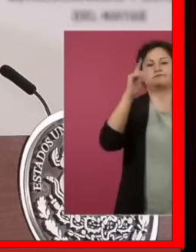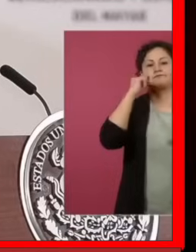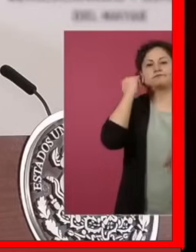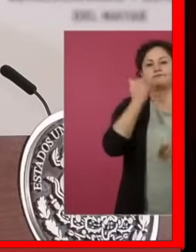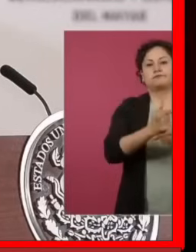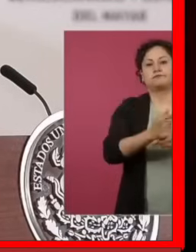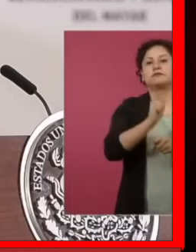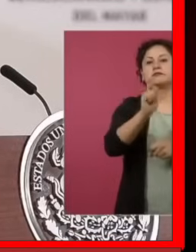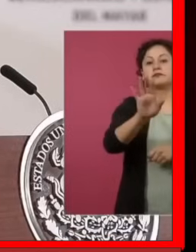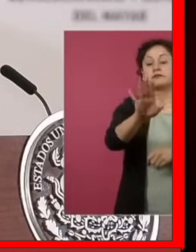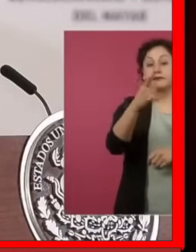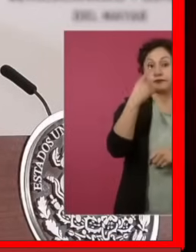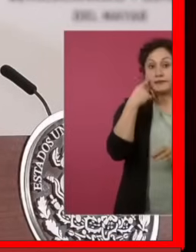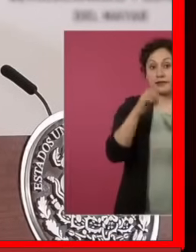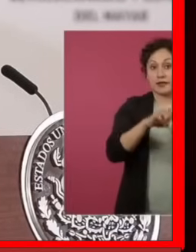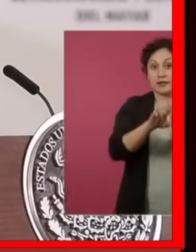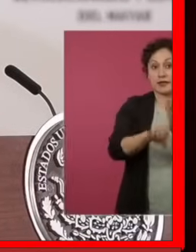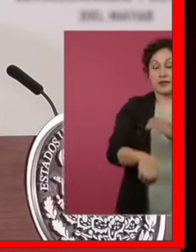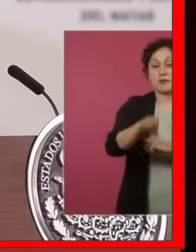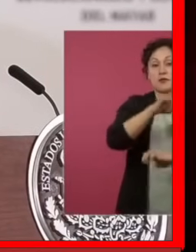que se llama Vulcan,